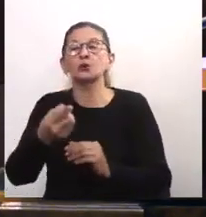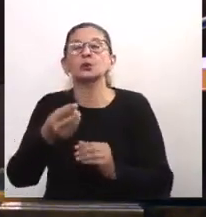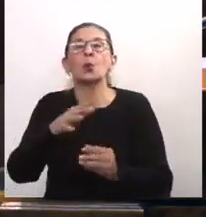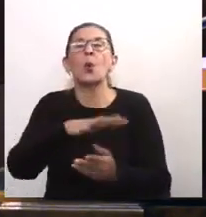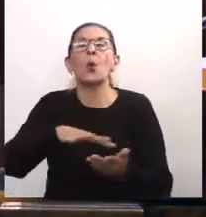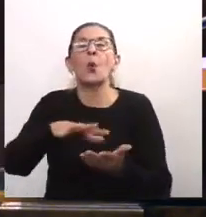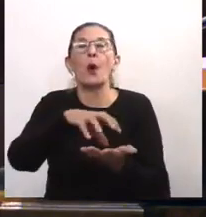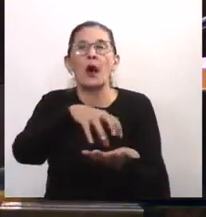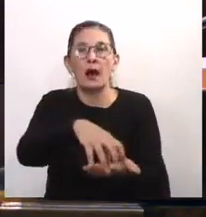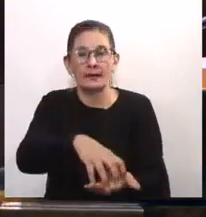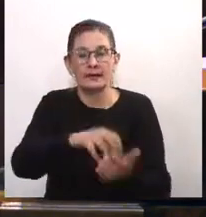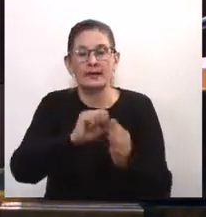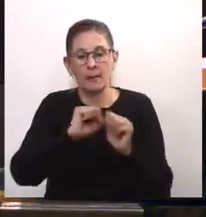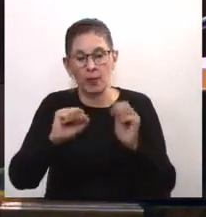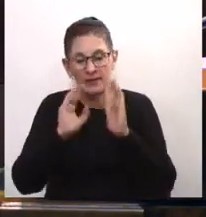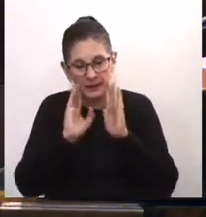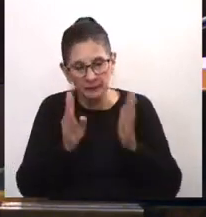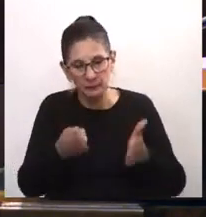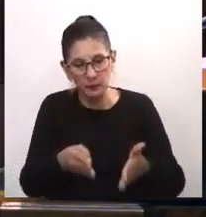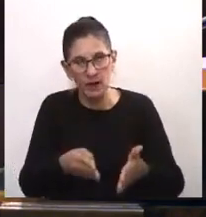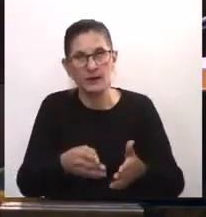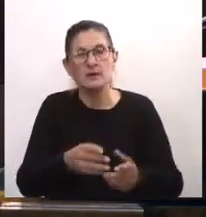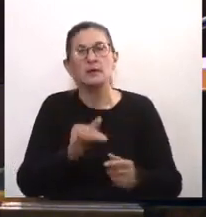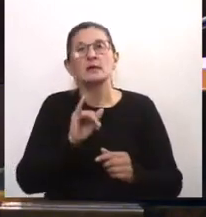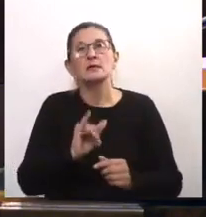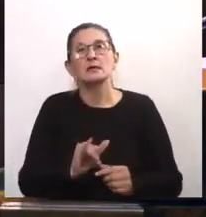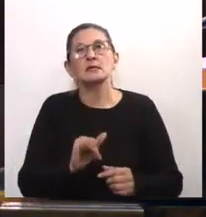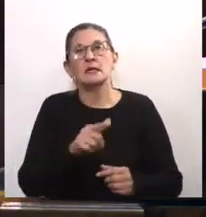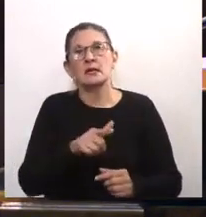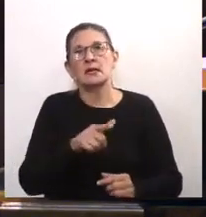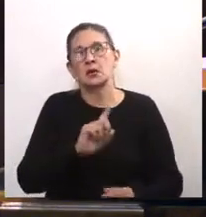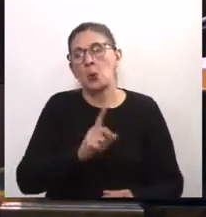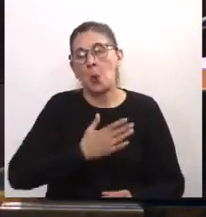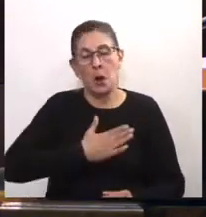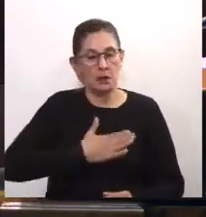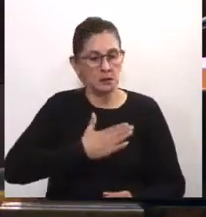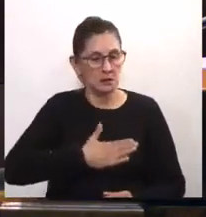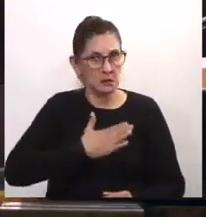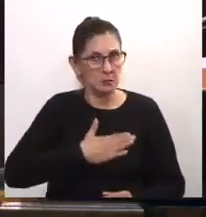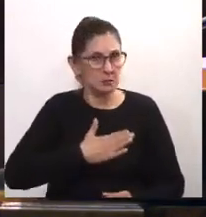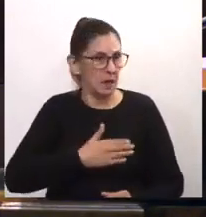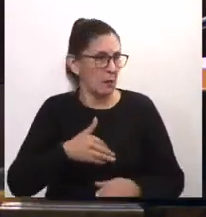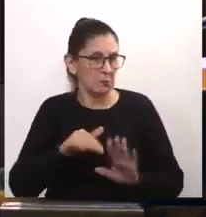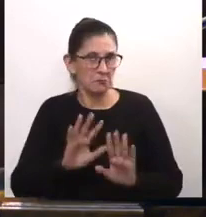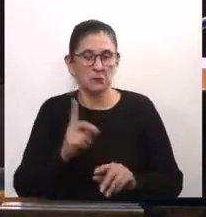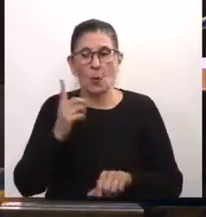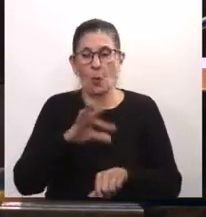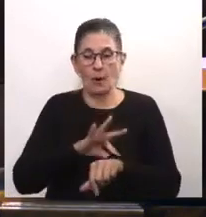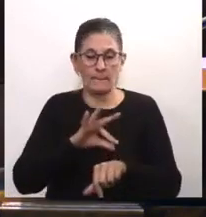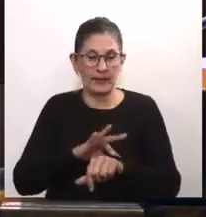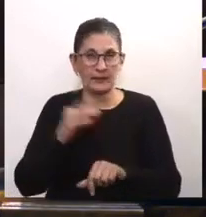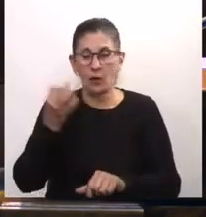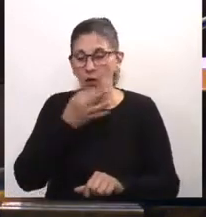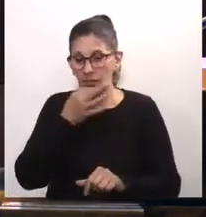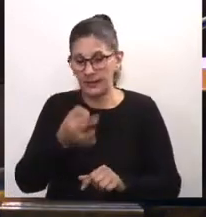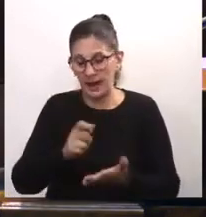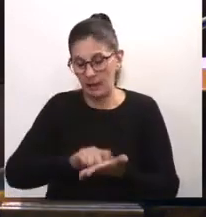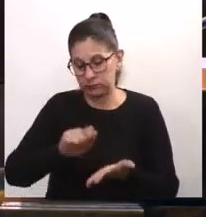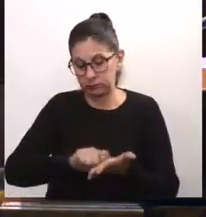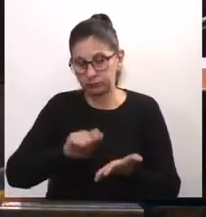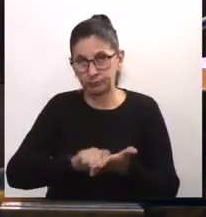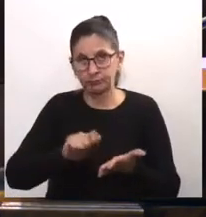ser adecuadamente asistidas sin que presten su consentimiento, siempre que un médico acredite por escrito